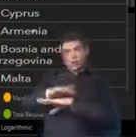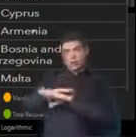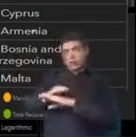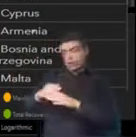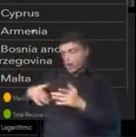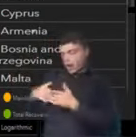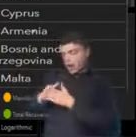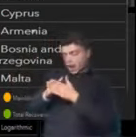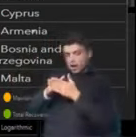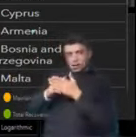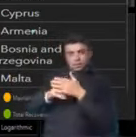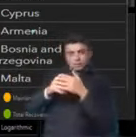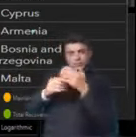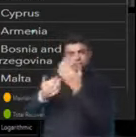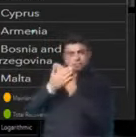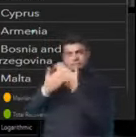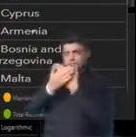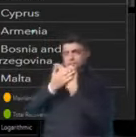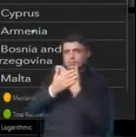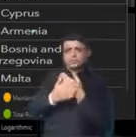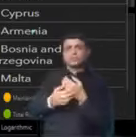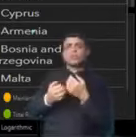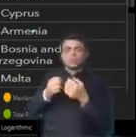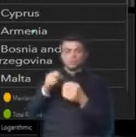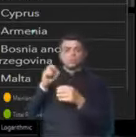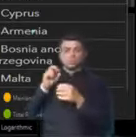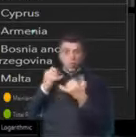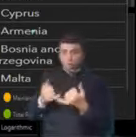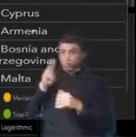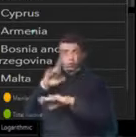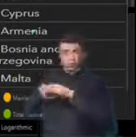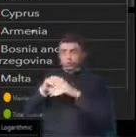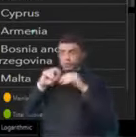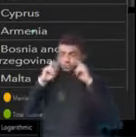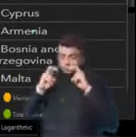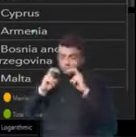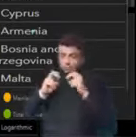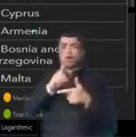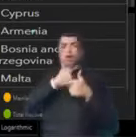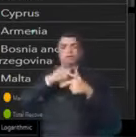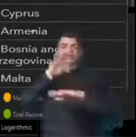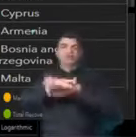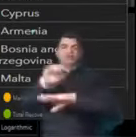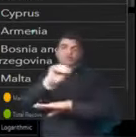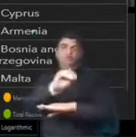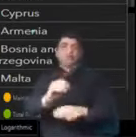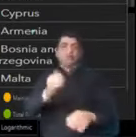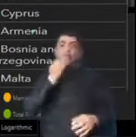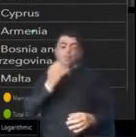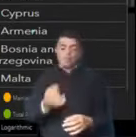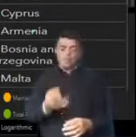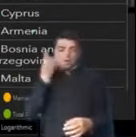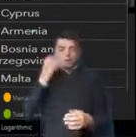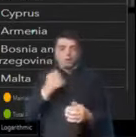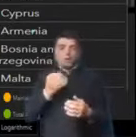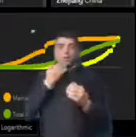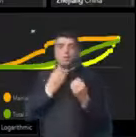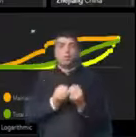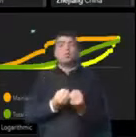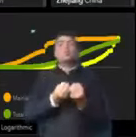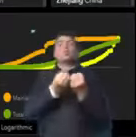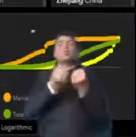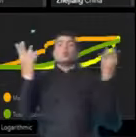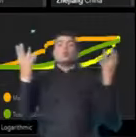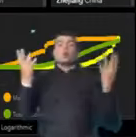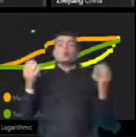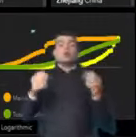la tarde. Ahora, si nosotros tomamos tajantemente el número de casos confirmados,